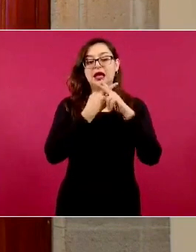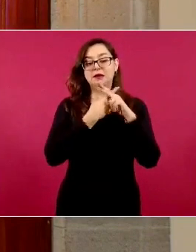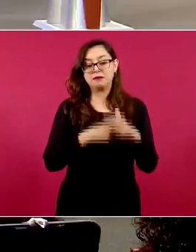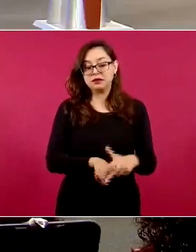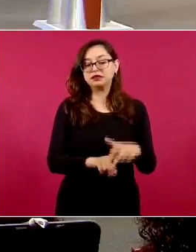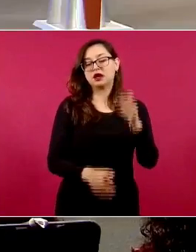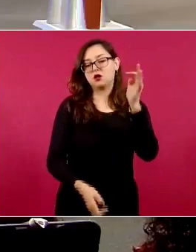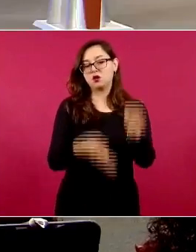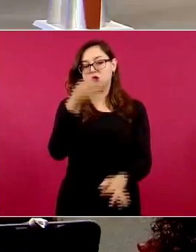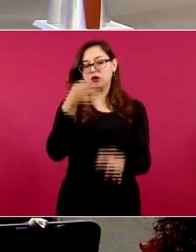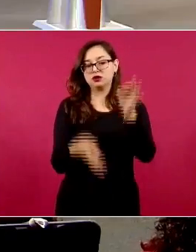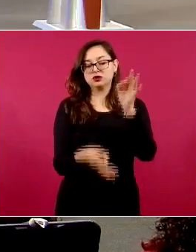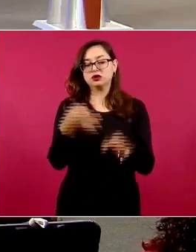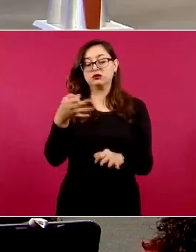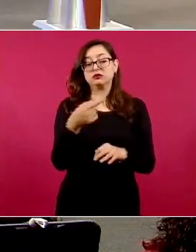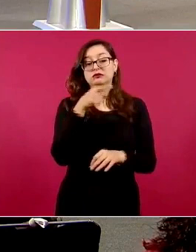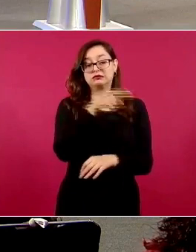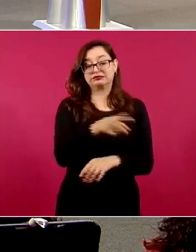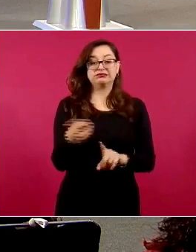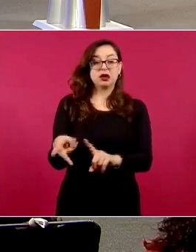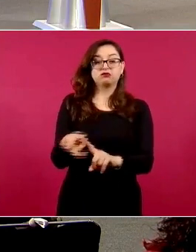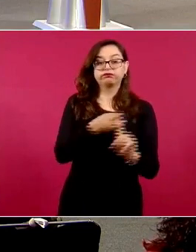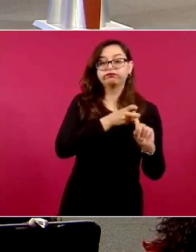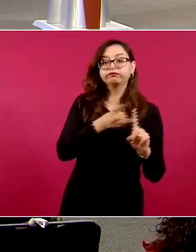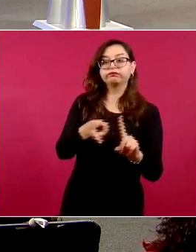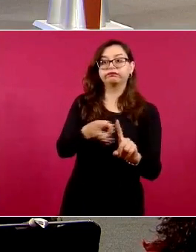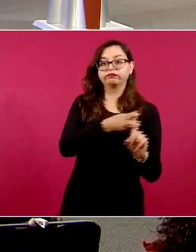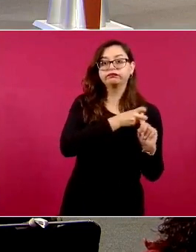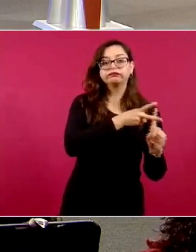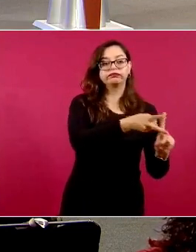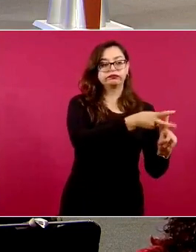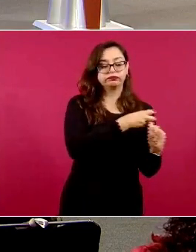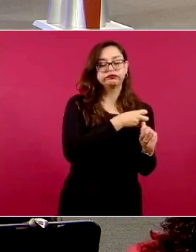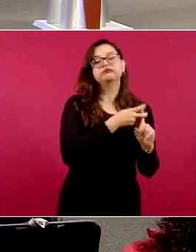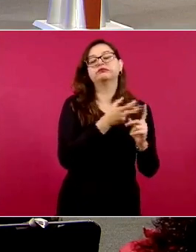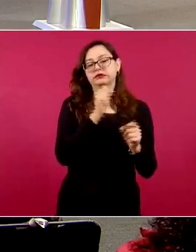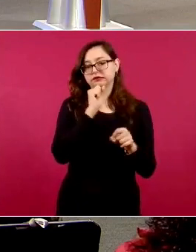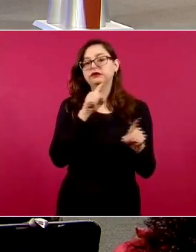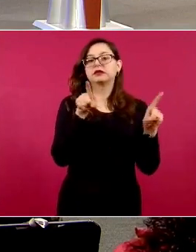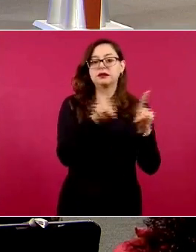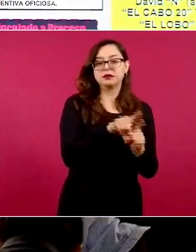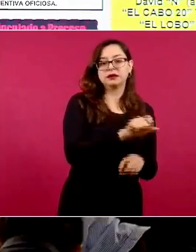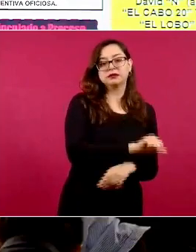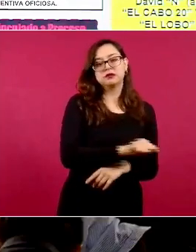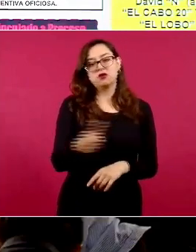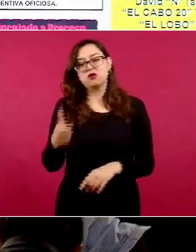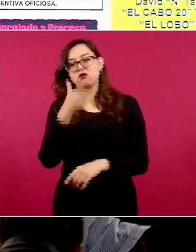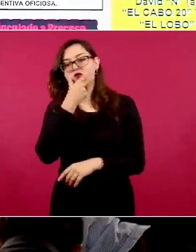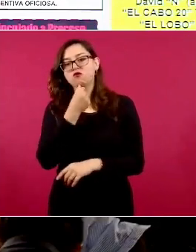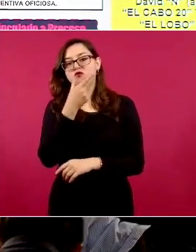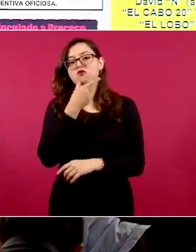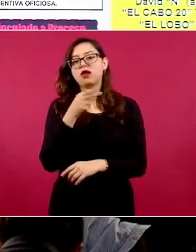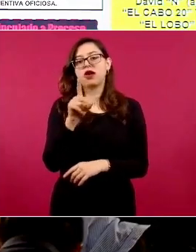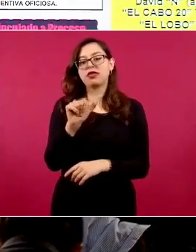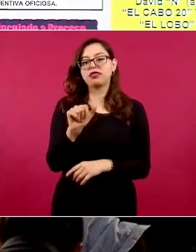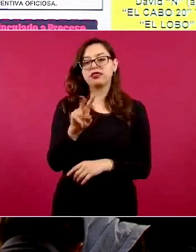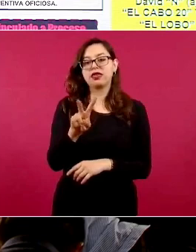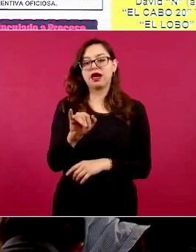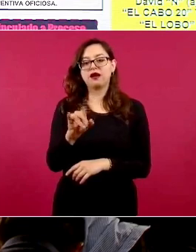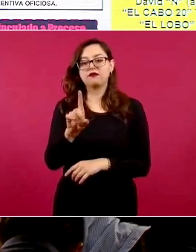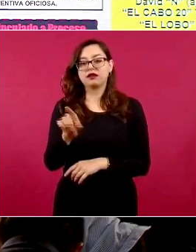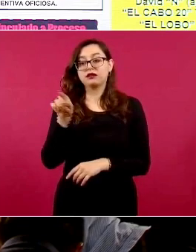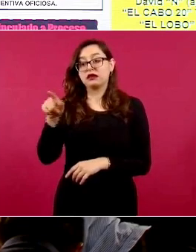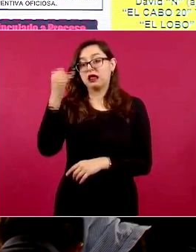personas. Y con relación a David N. alias El Cabo 20, presunto autor intelectual del